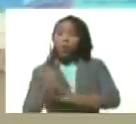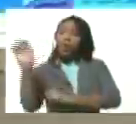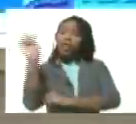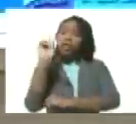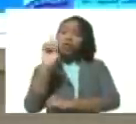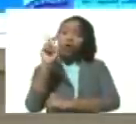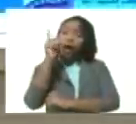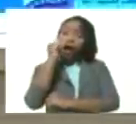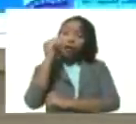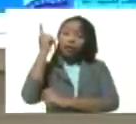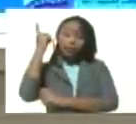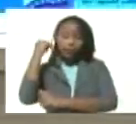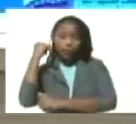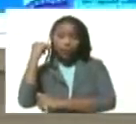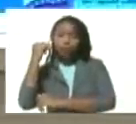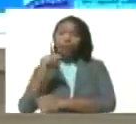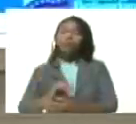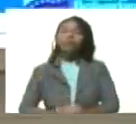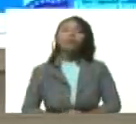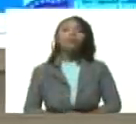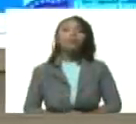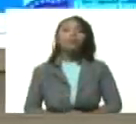venezolanos y venezolanas,